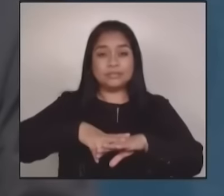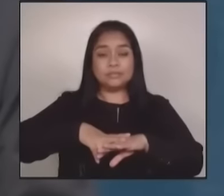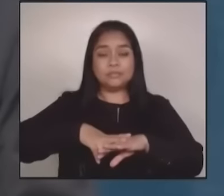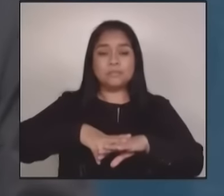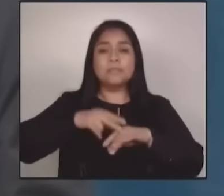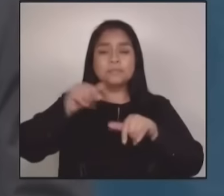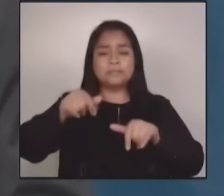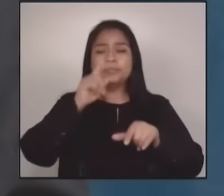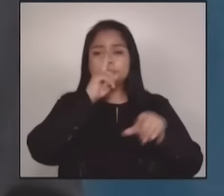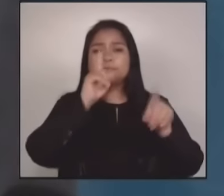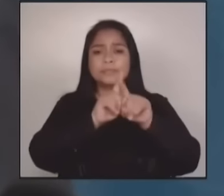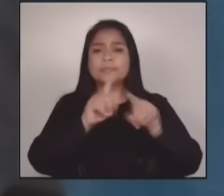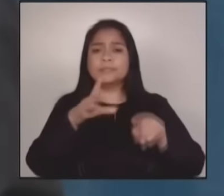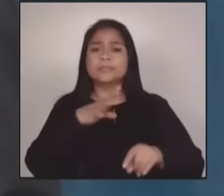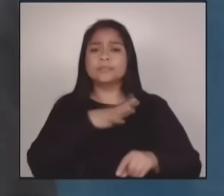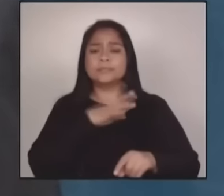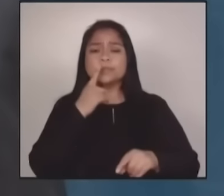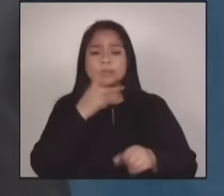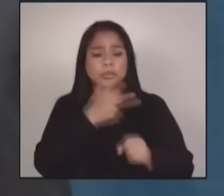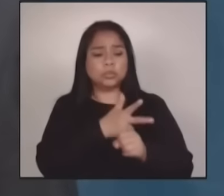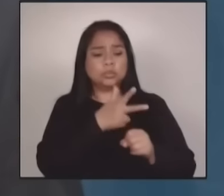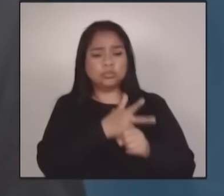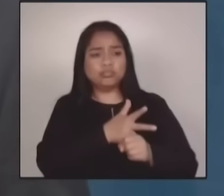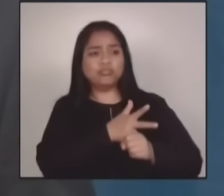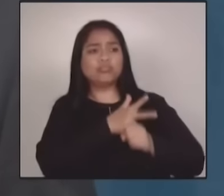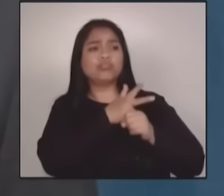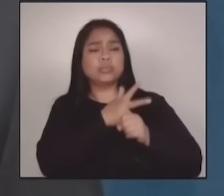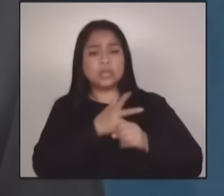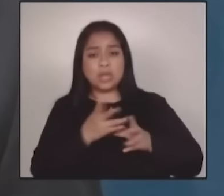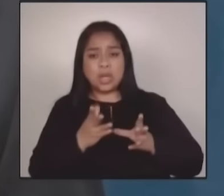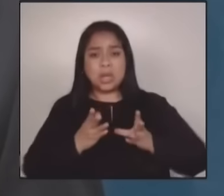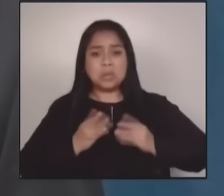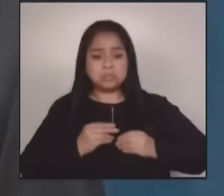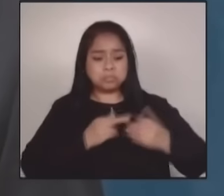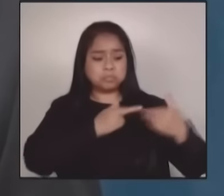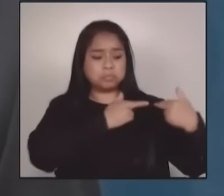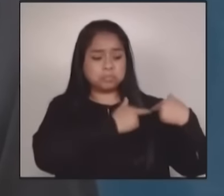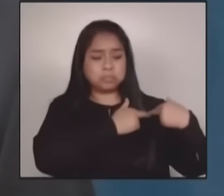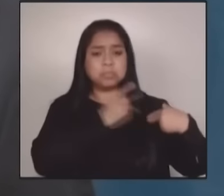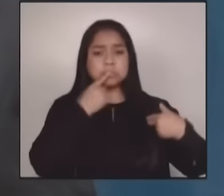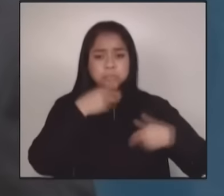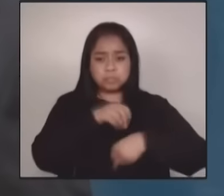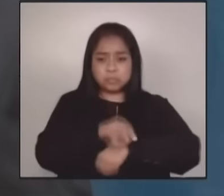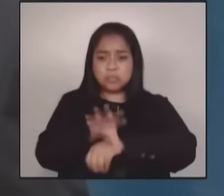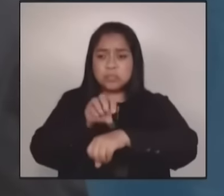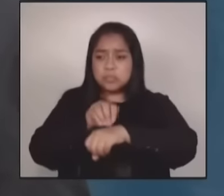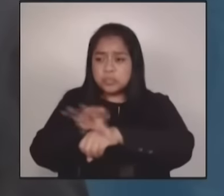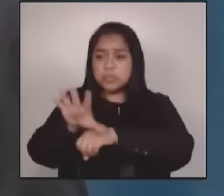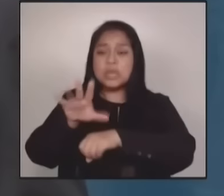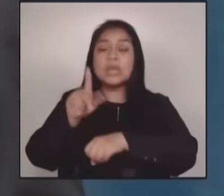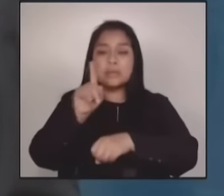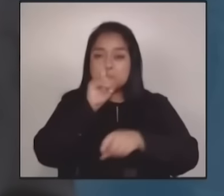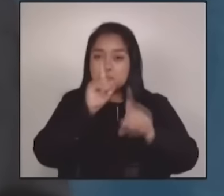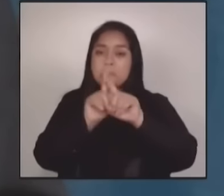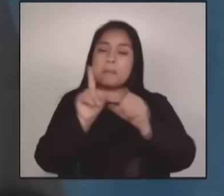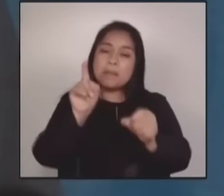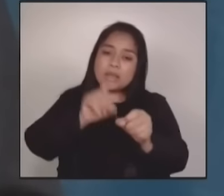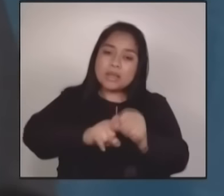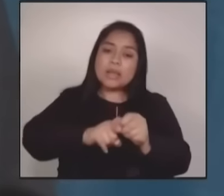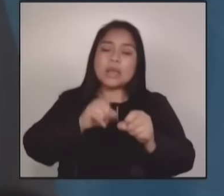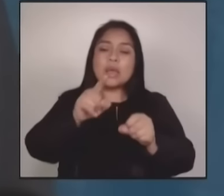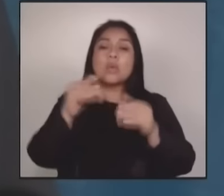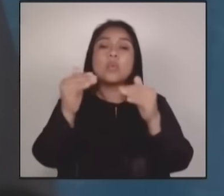aspira también a posicionar a Guatemala como un actor responsable, influyente y participativo en una